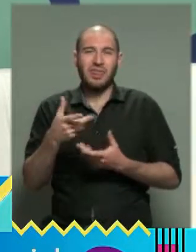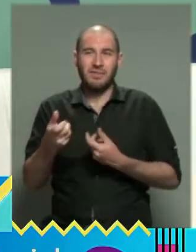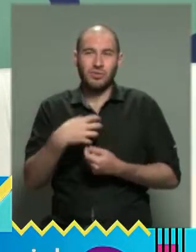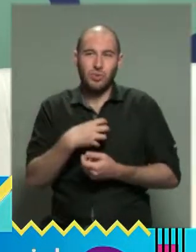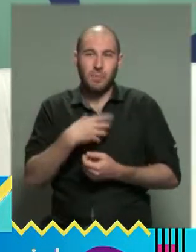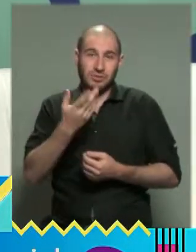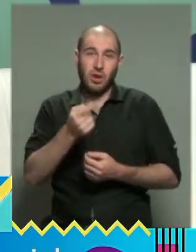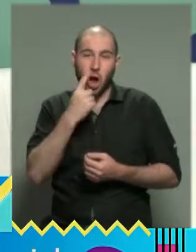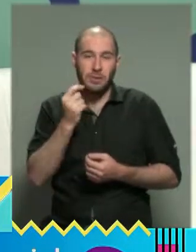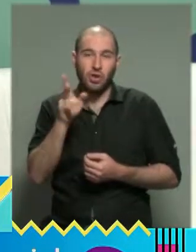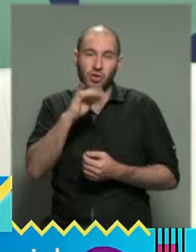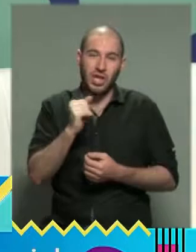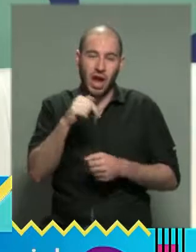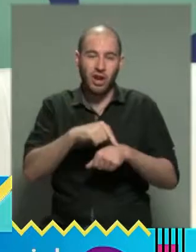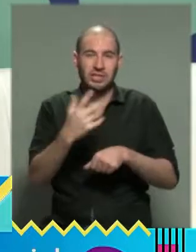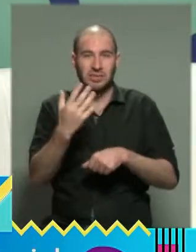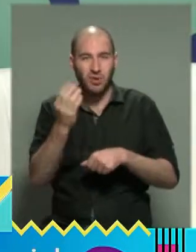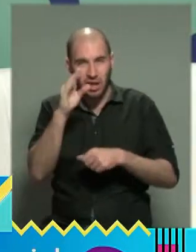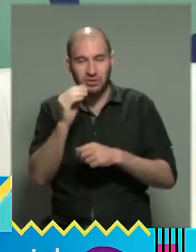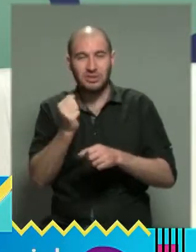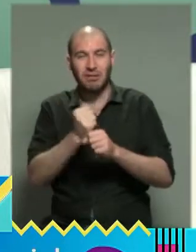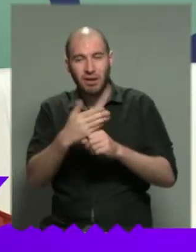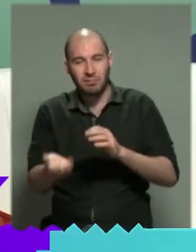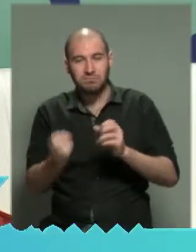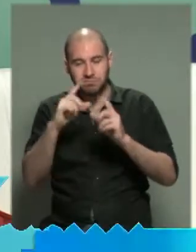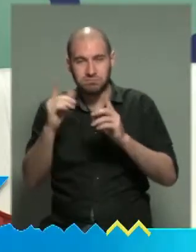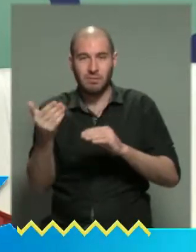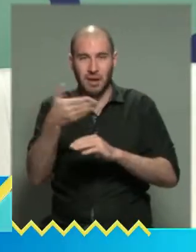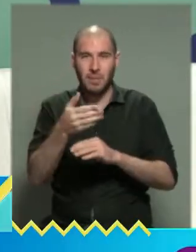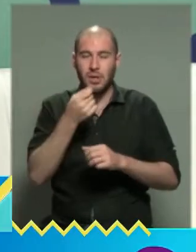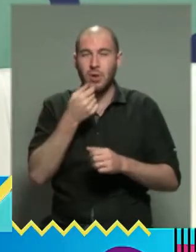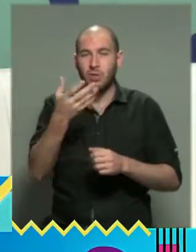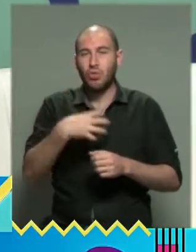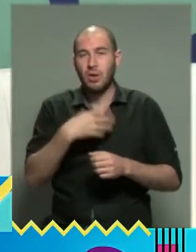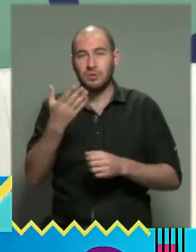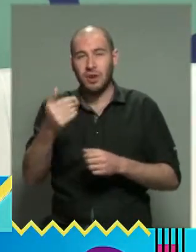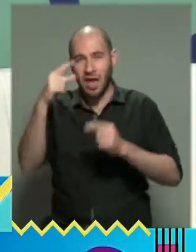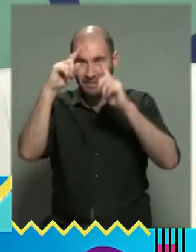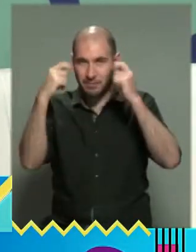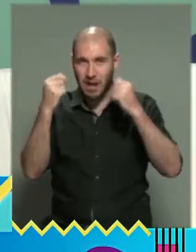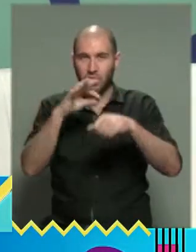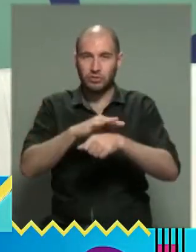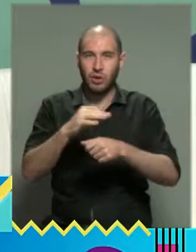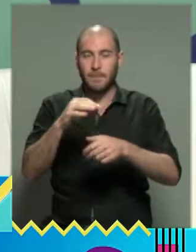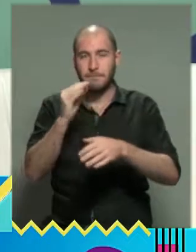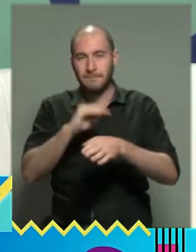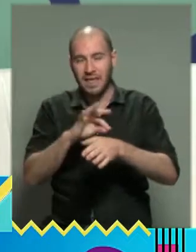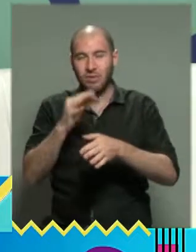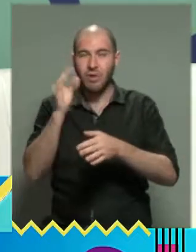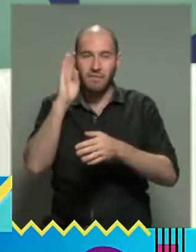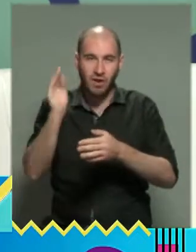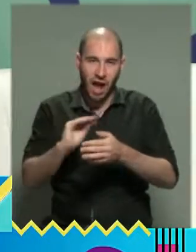que se levanta todos los días a las 5 de la mañana para ir a trabajar. Es la bandera del enfermero, del doctor, del médico, del abogado. Es